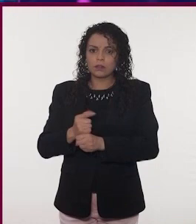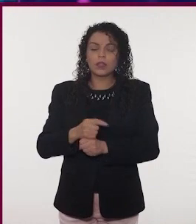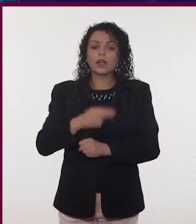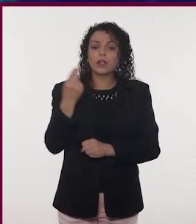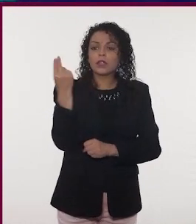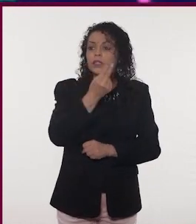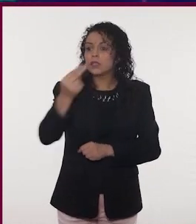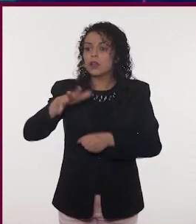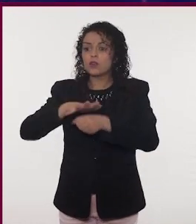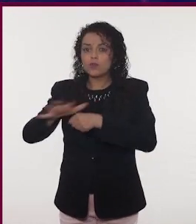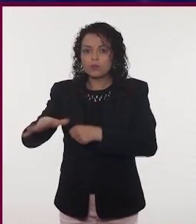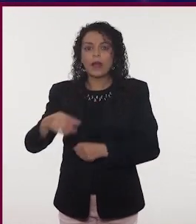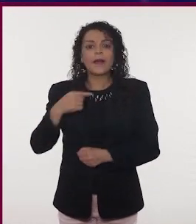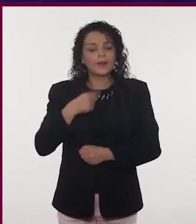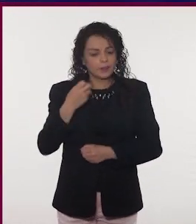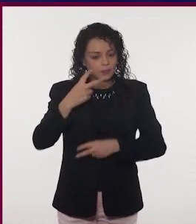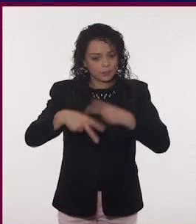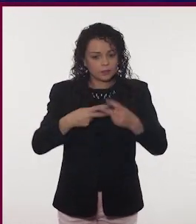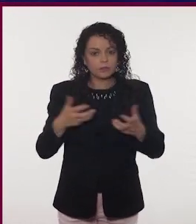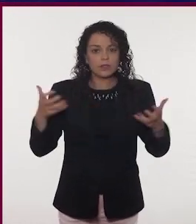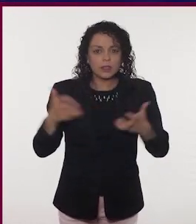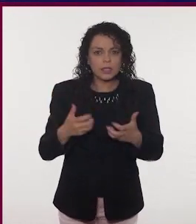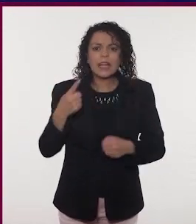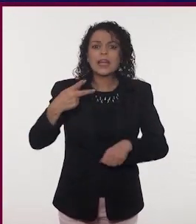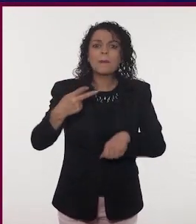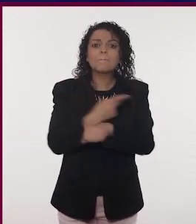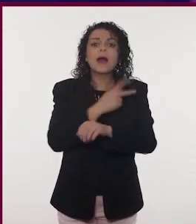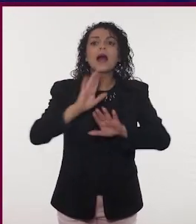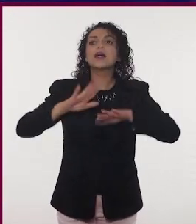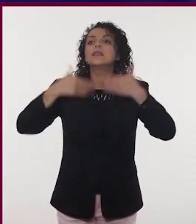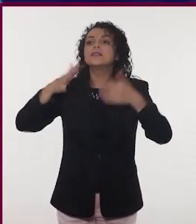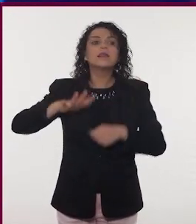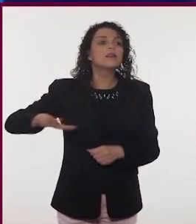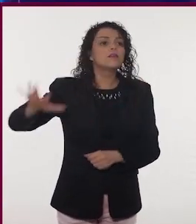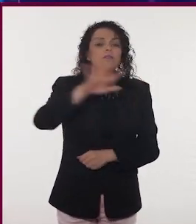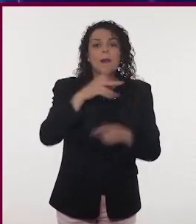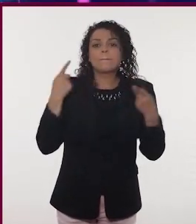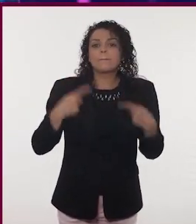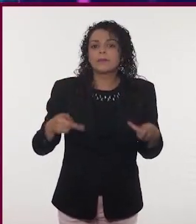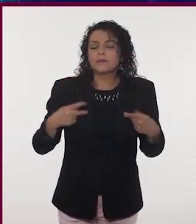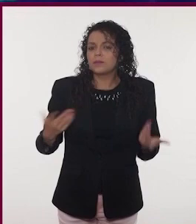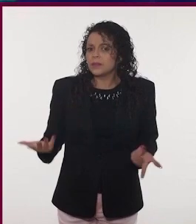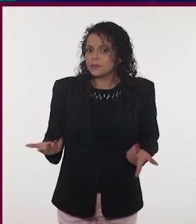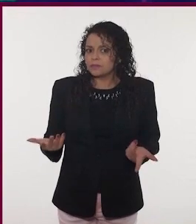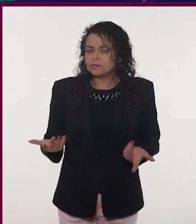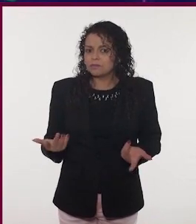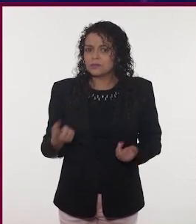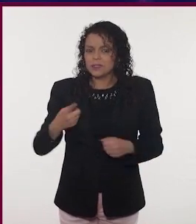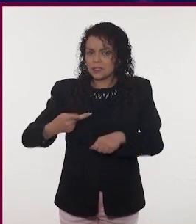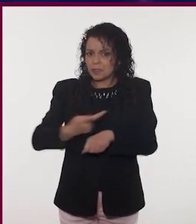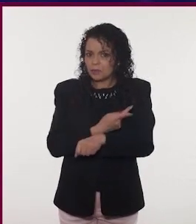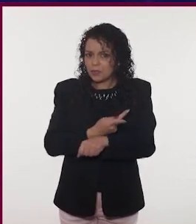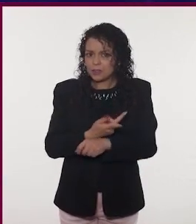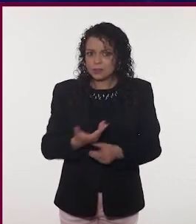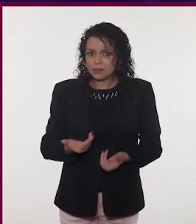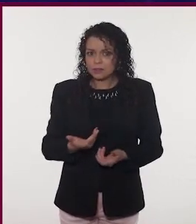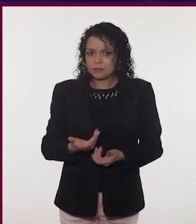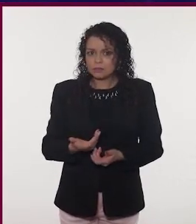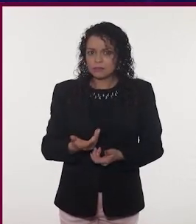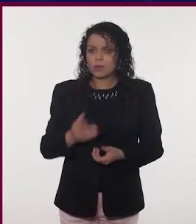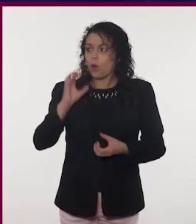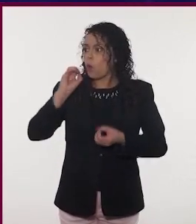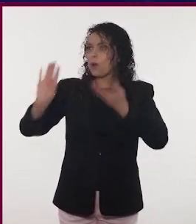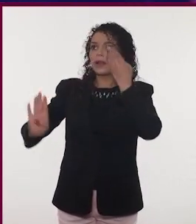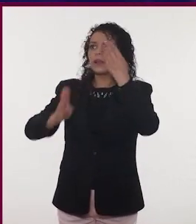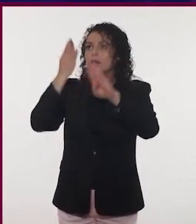necesidades. ¿Qué hay? ¿Qué está ocurriendo allá afuera con la gente que me rodea, con el mundo?